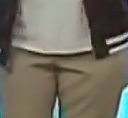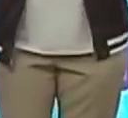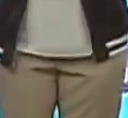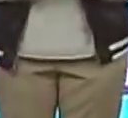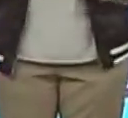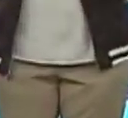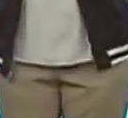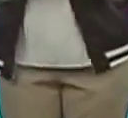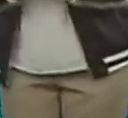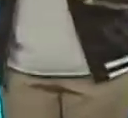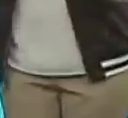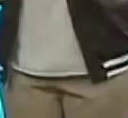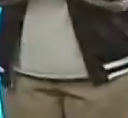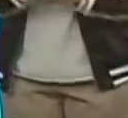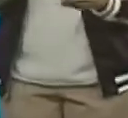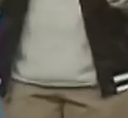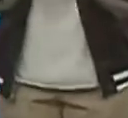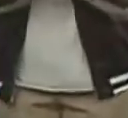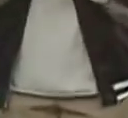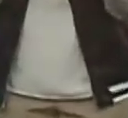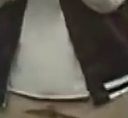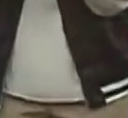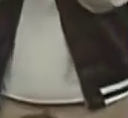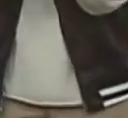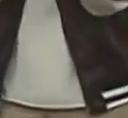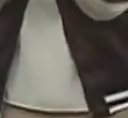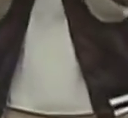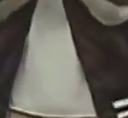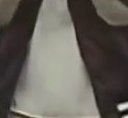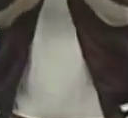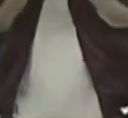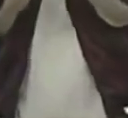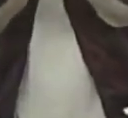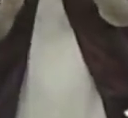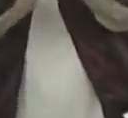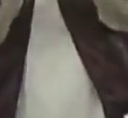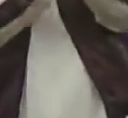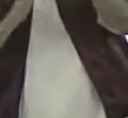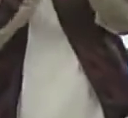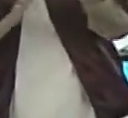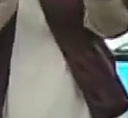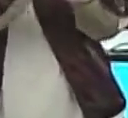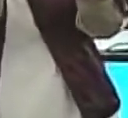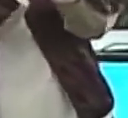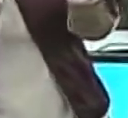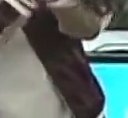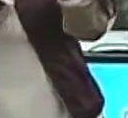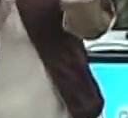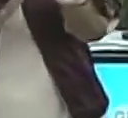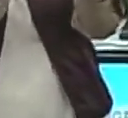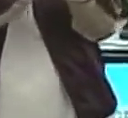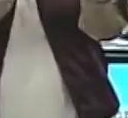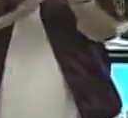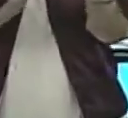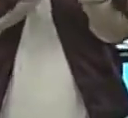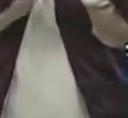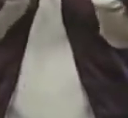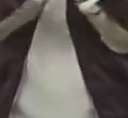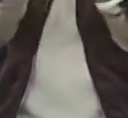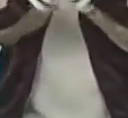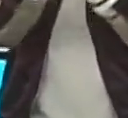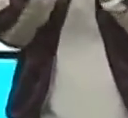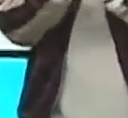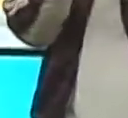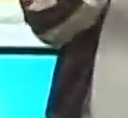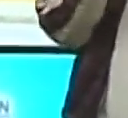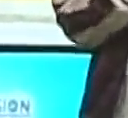traidores, que viva Nicolás Maduro, una bulla. Que viva Venezuela, que viva la paz. César el